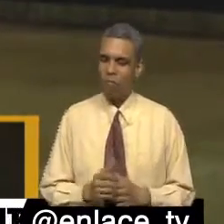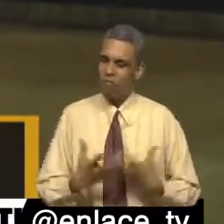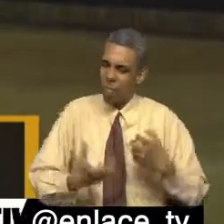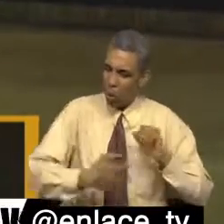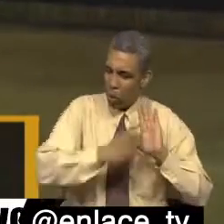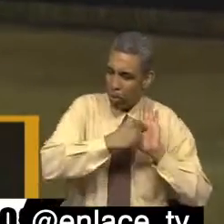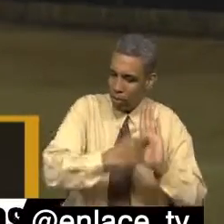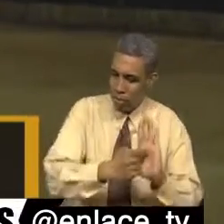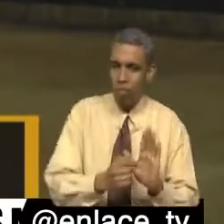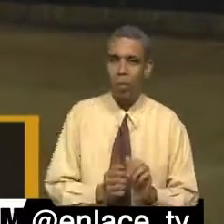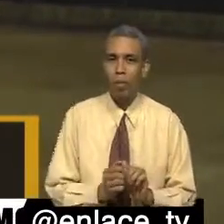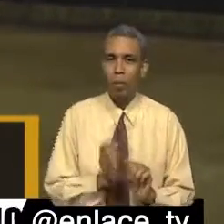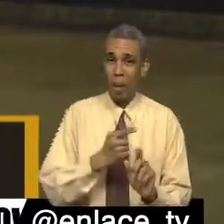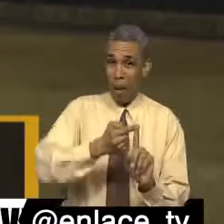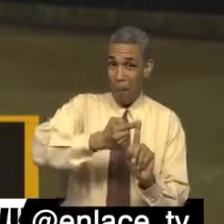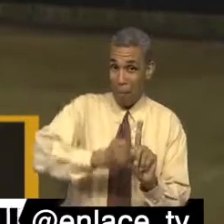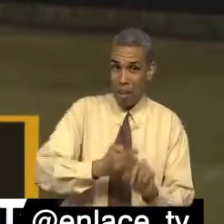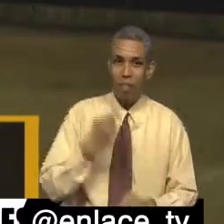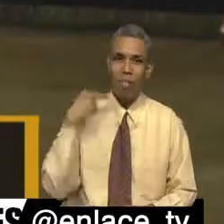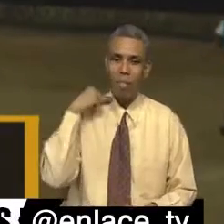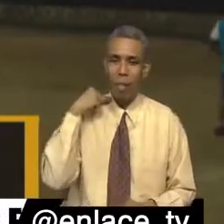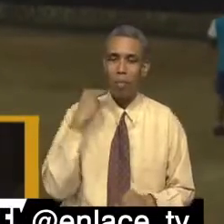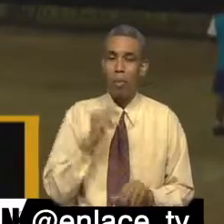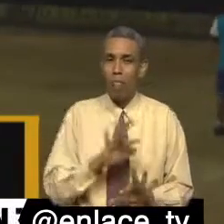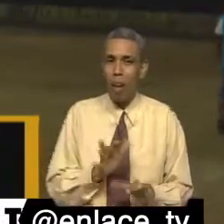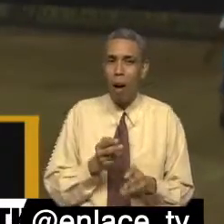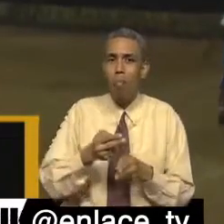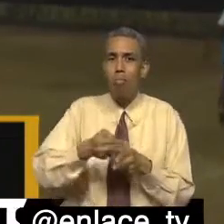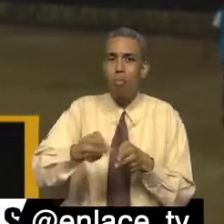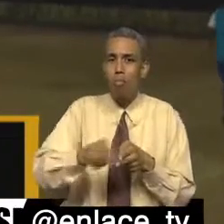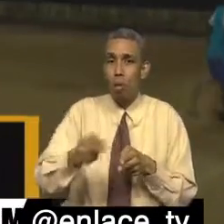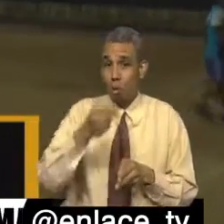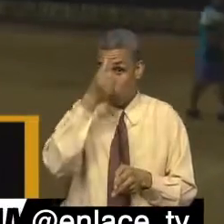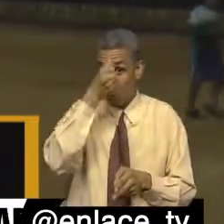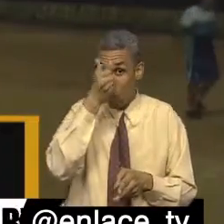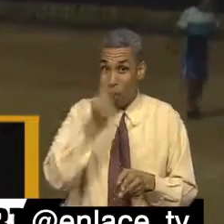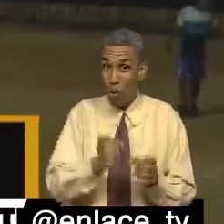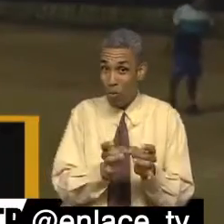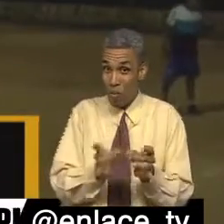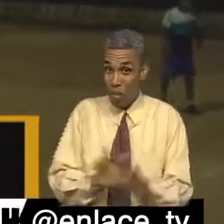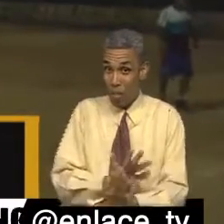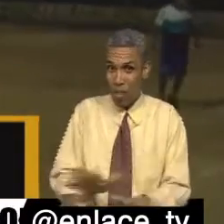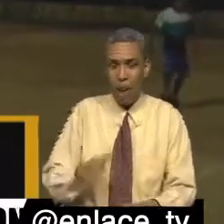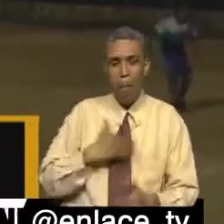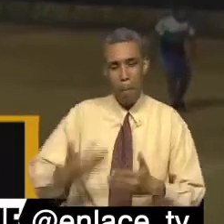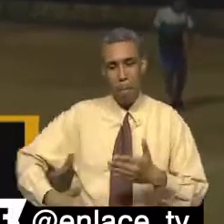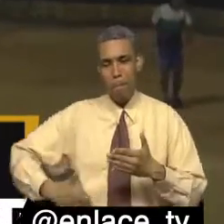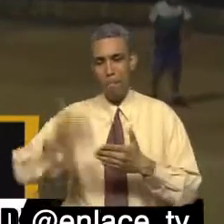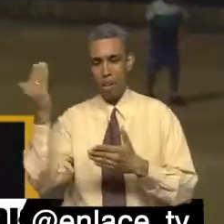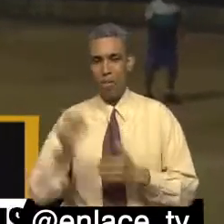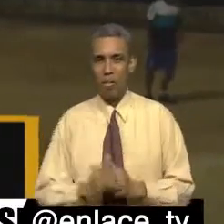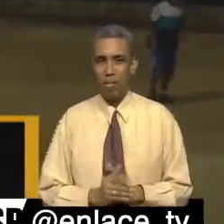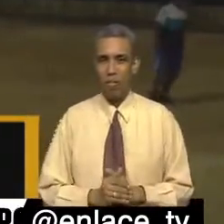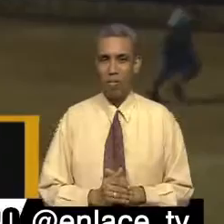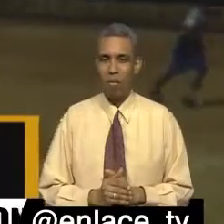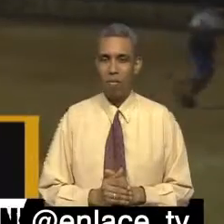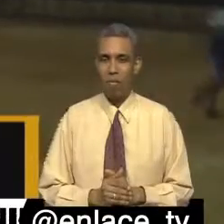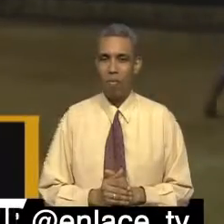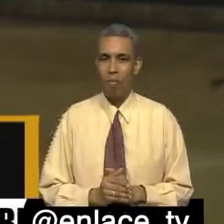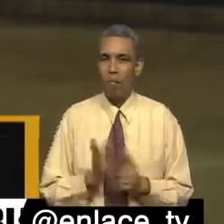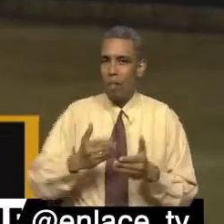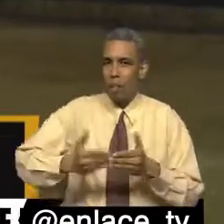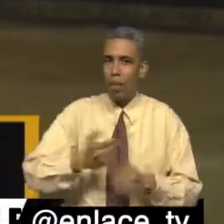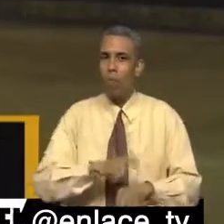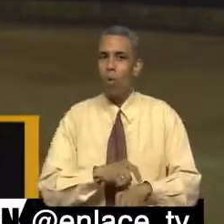que se va a sacar o que se sacó para el domingo que viene, ese campeonato se va a jugar desde las